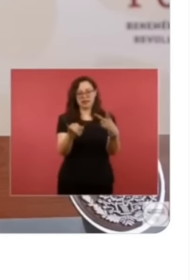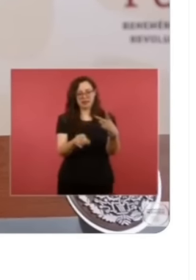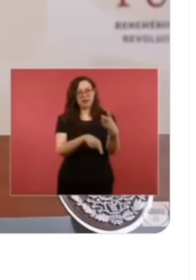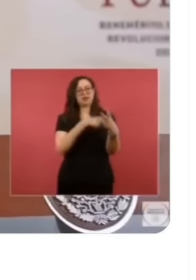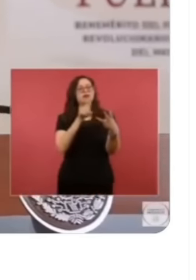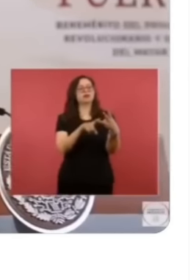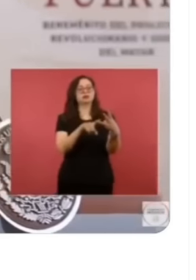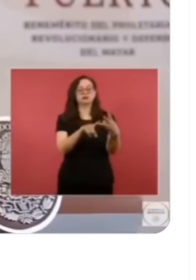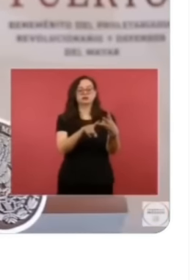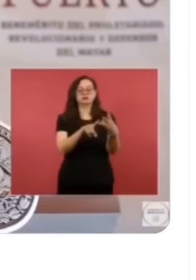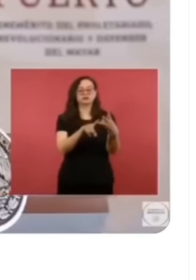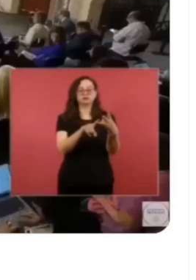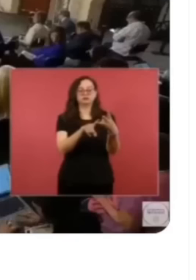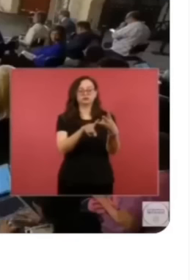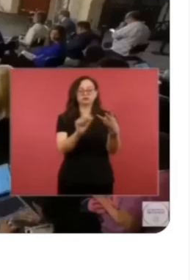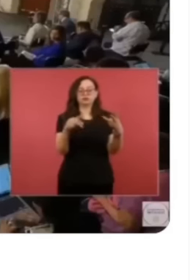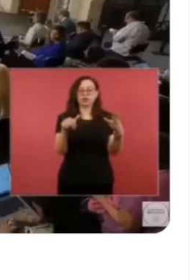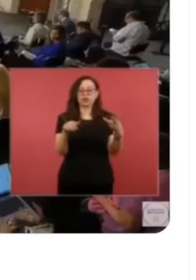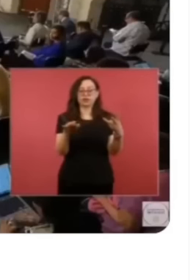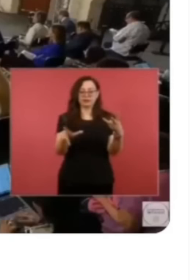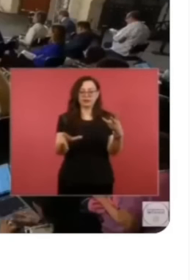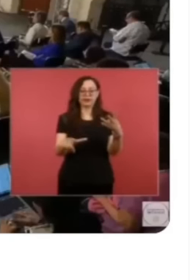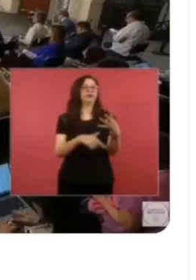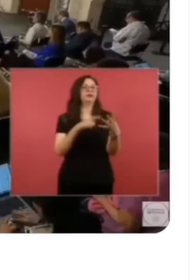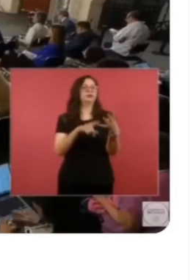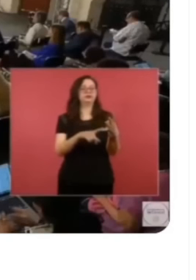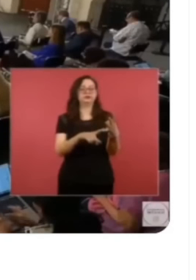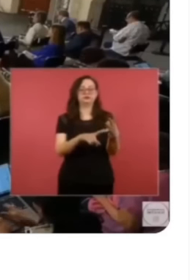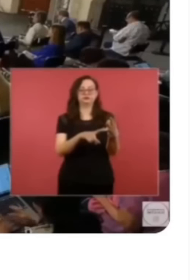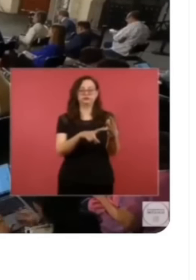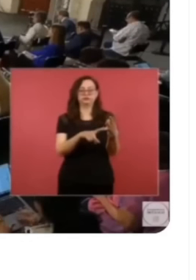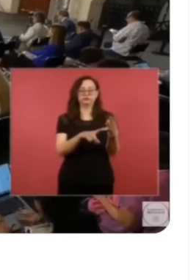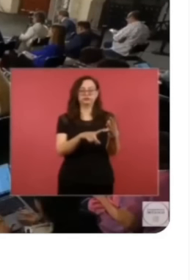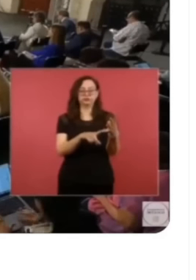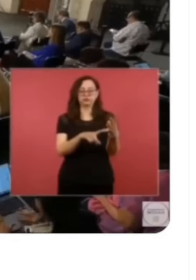la señora Anabel Hernández,